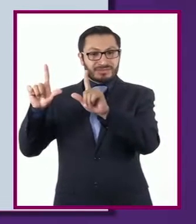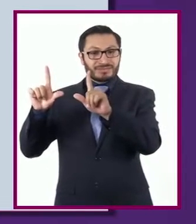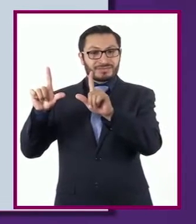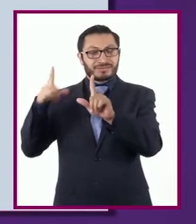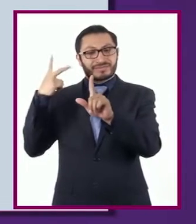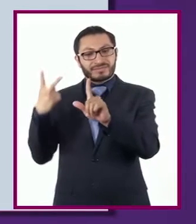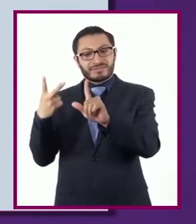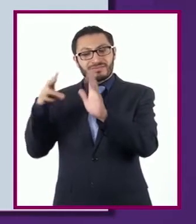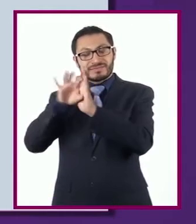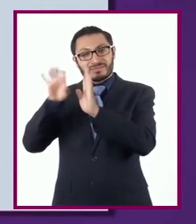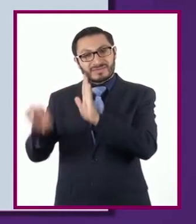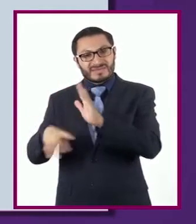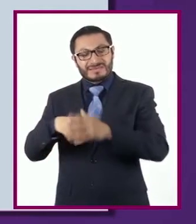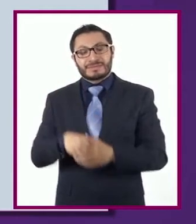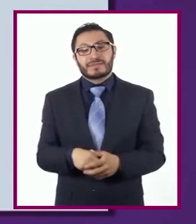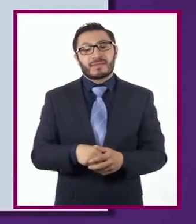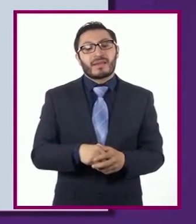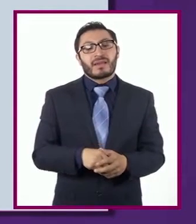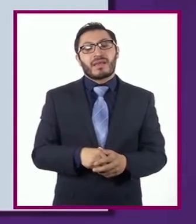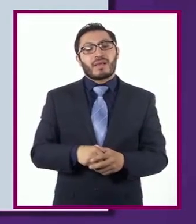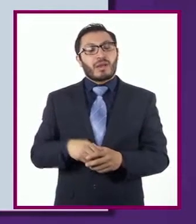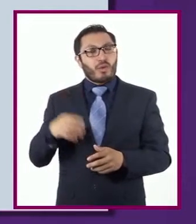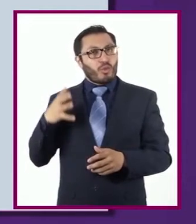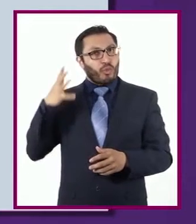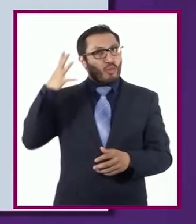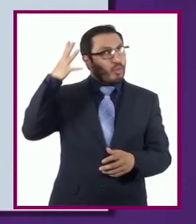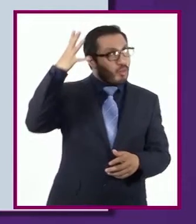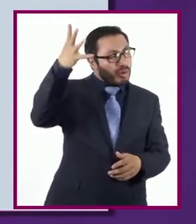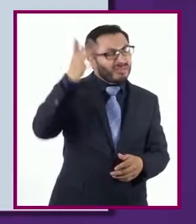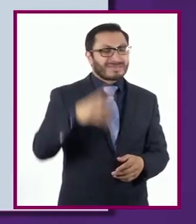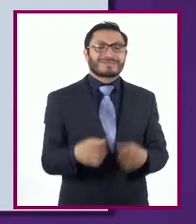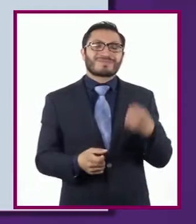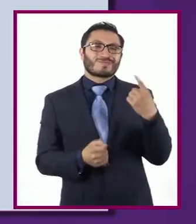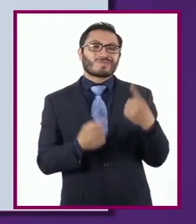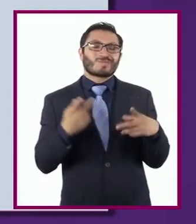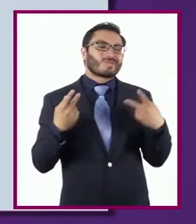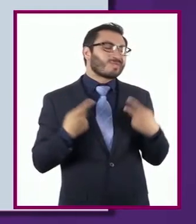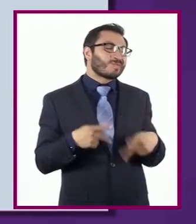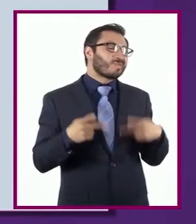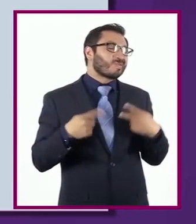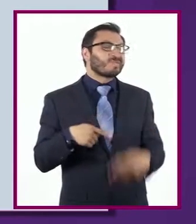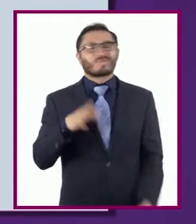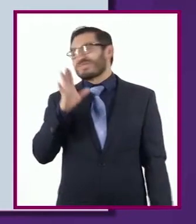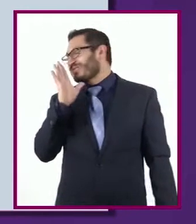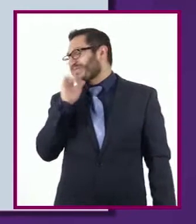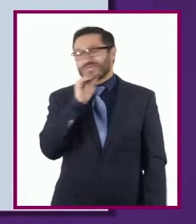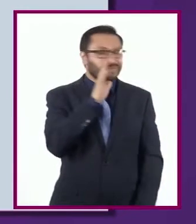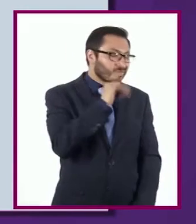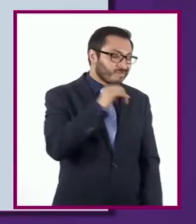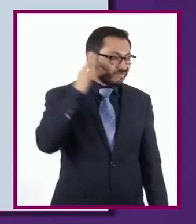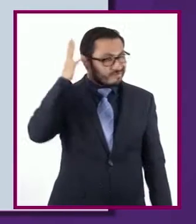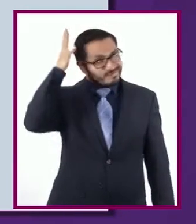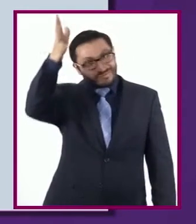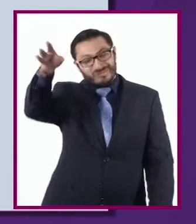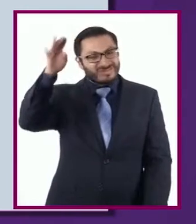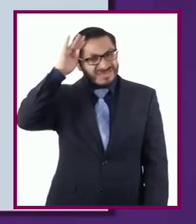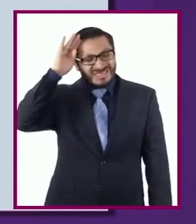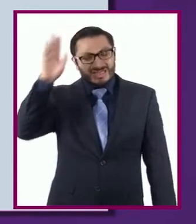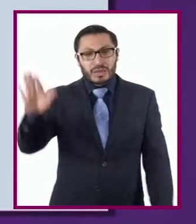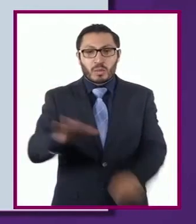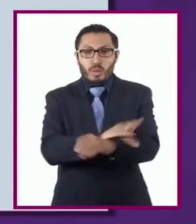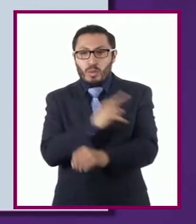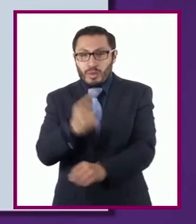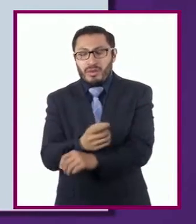con respecto a la mirada hacia el futuro. Hay personas que no pueden pensar en el futuro porque no creen en ellas